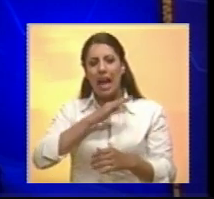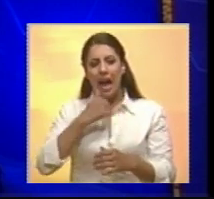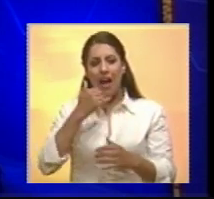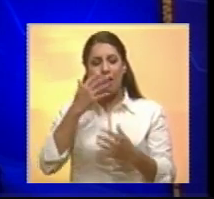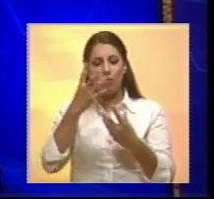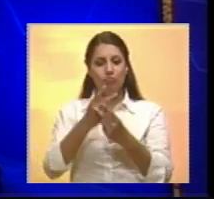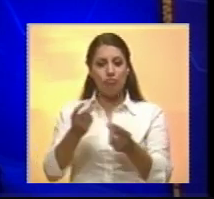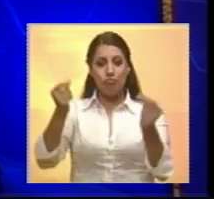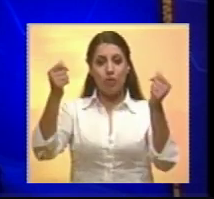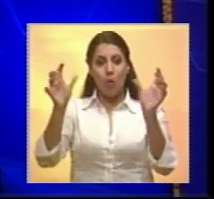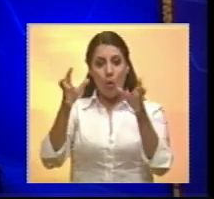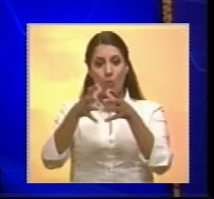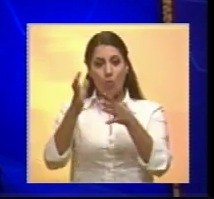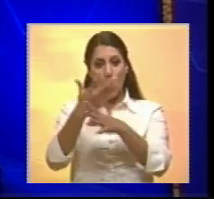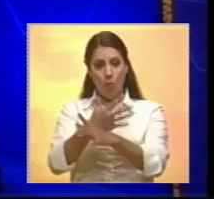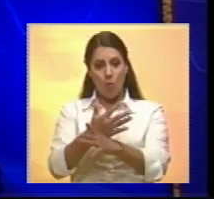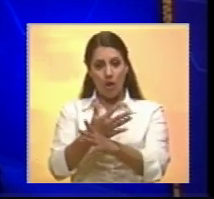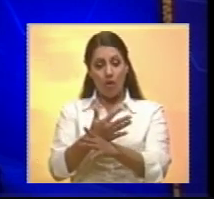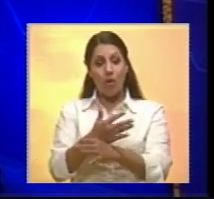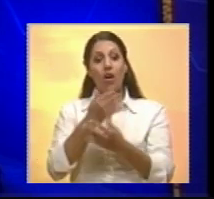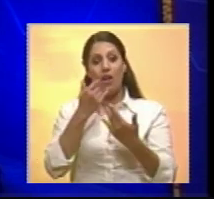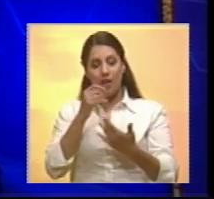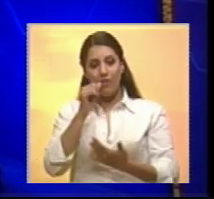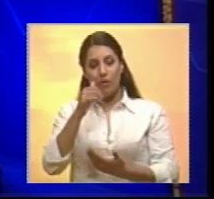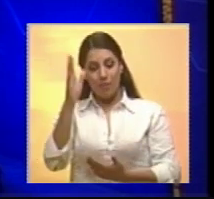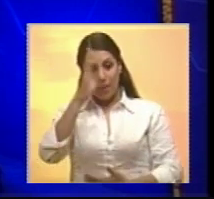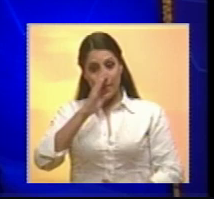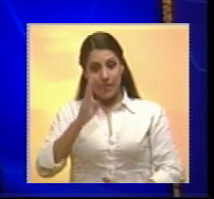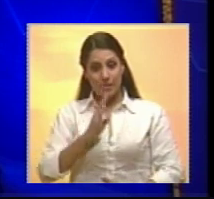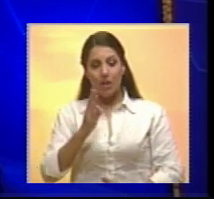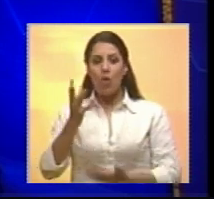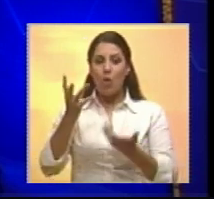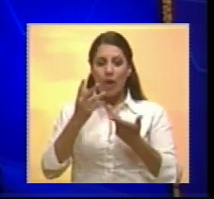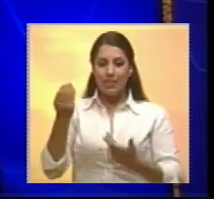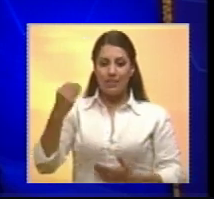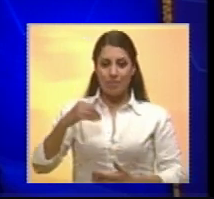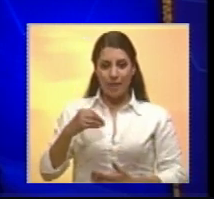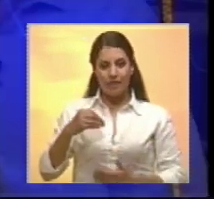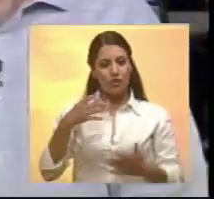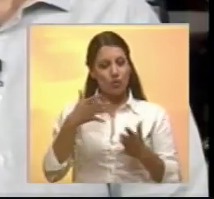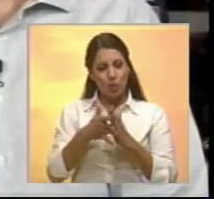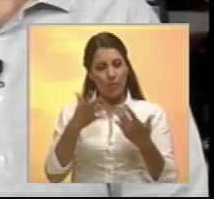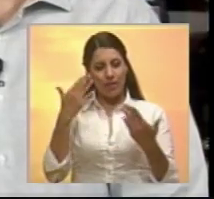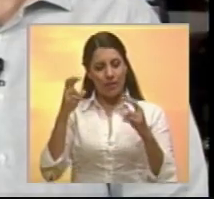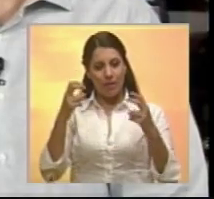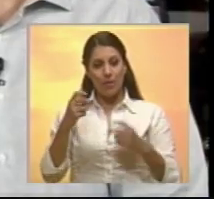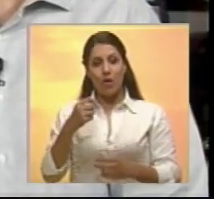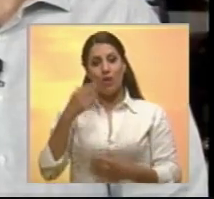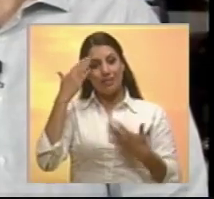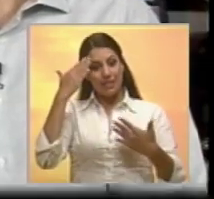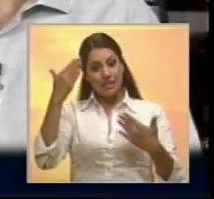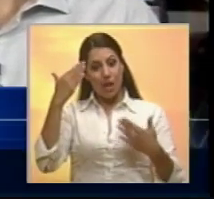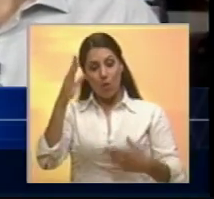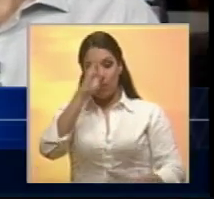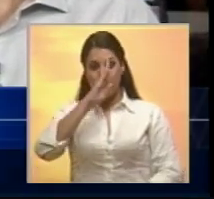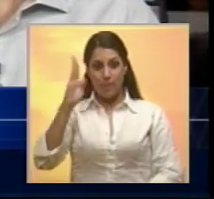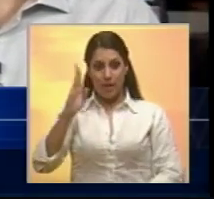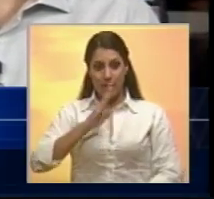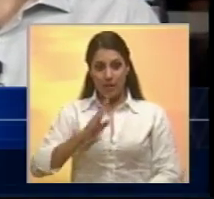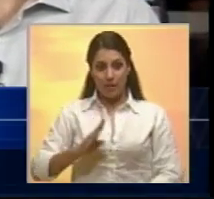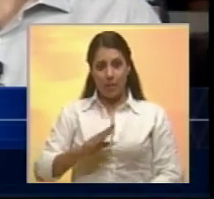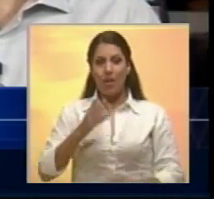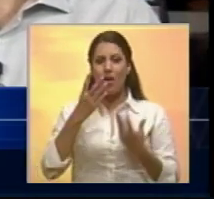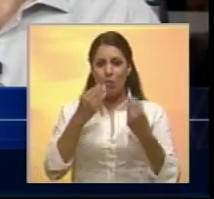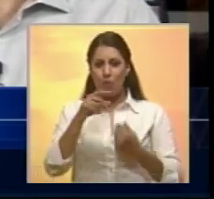la desaparición del chapecoense. Dan Sister, desde Brasil, nos cuenta más acerca de esto. Un saludo desde Brasil.